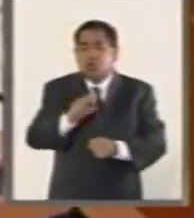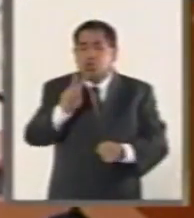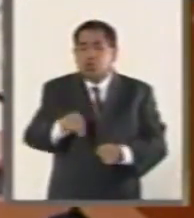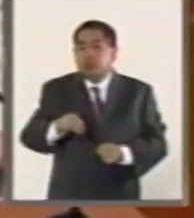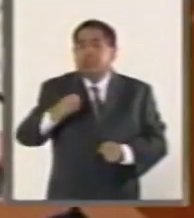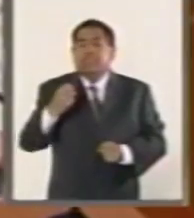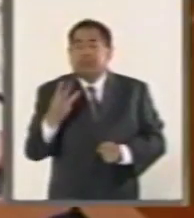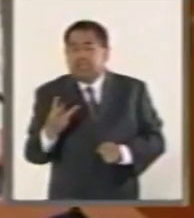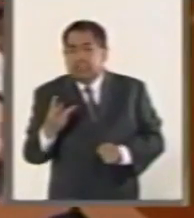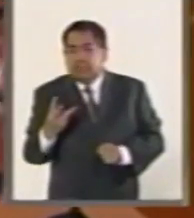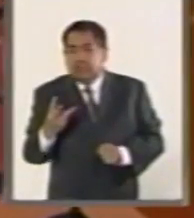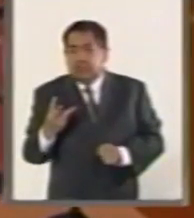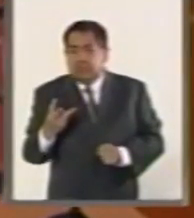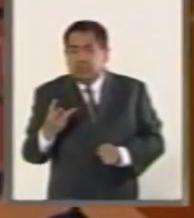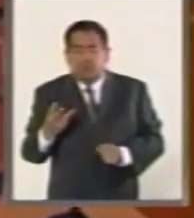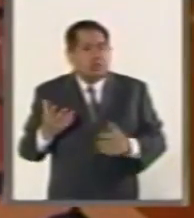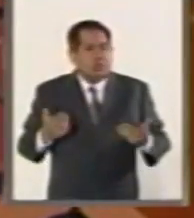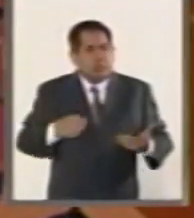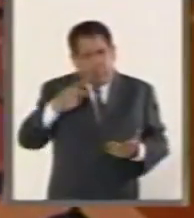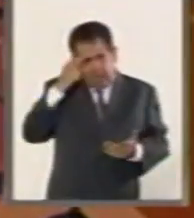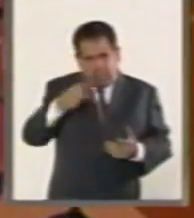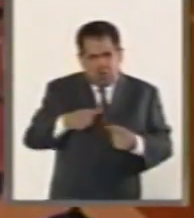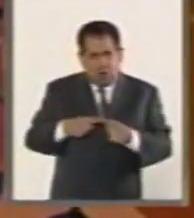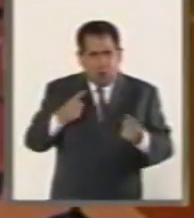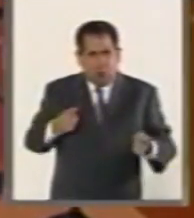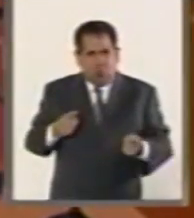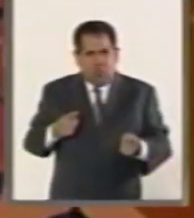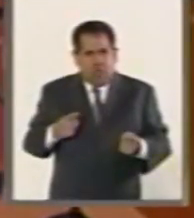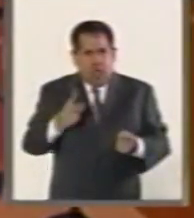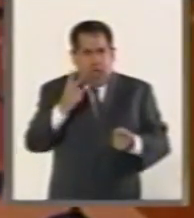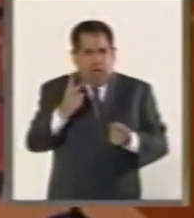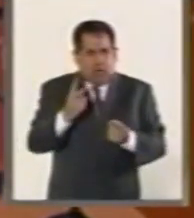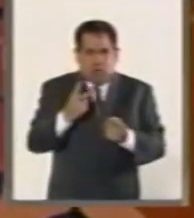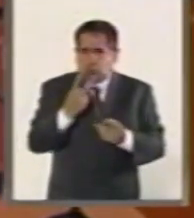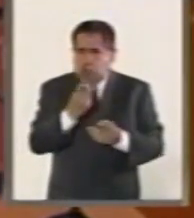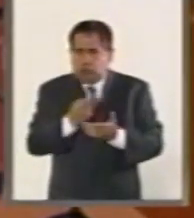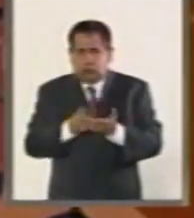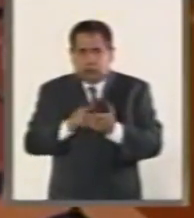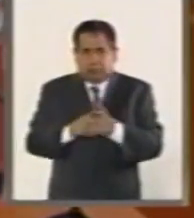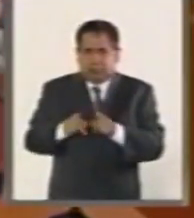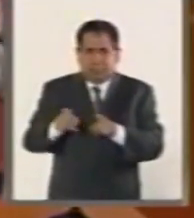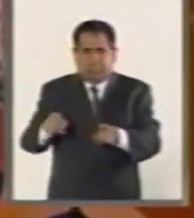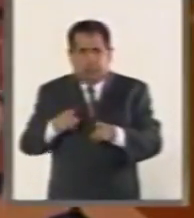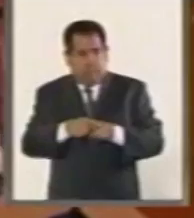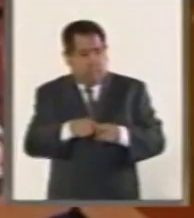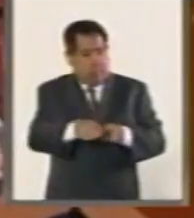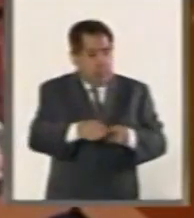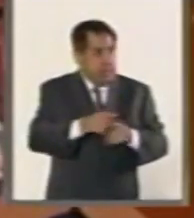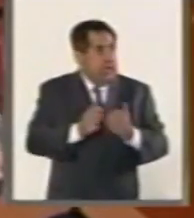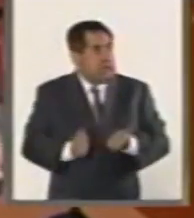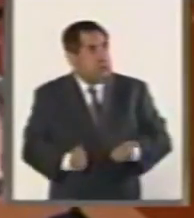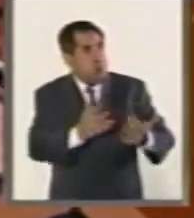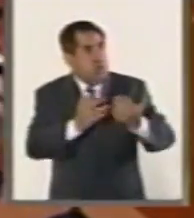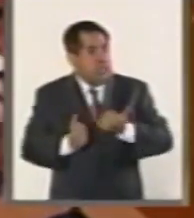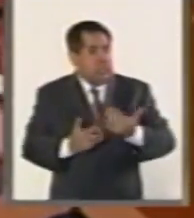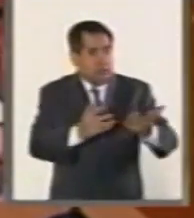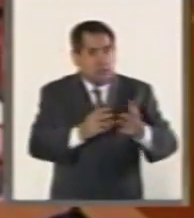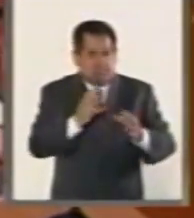2003. Y en México tenemos una doble línea de ensamblado, una para el mercado de exportación,